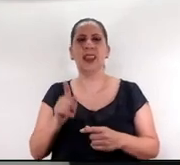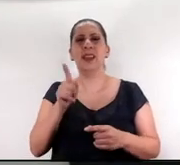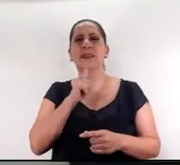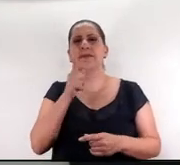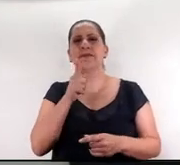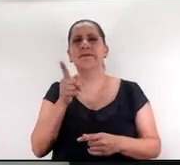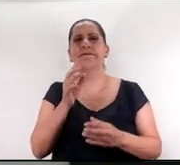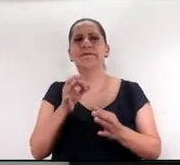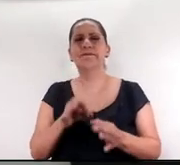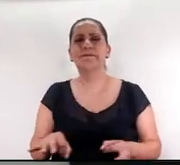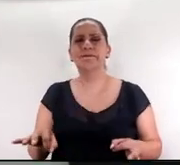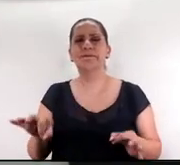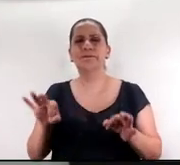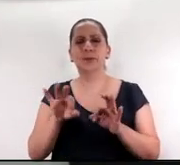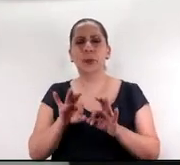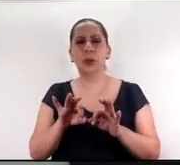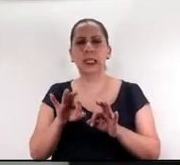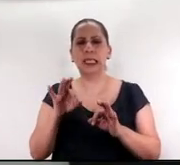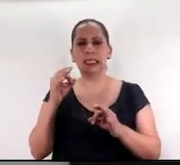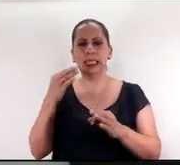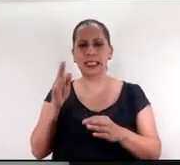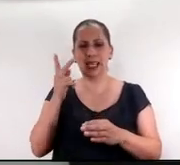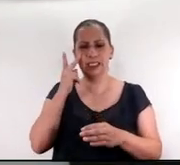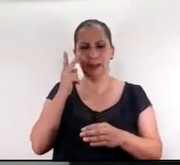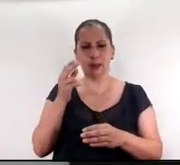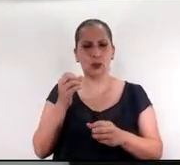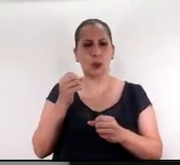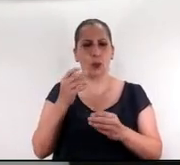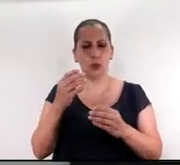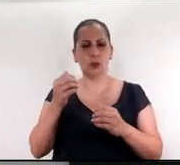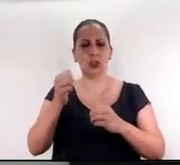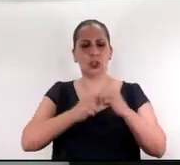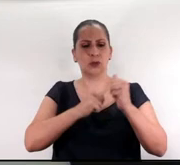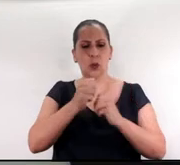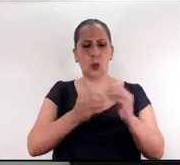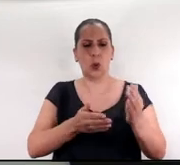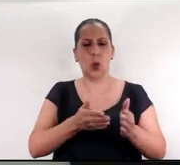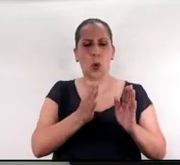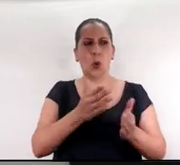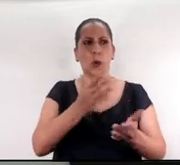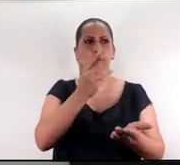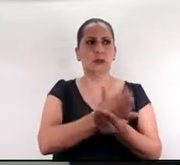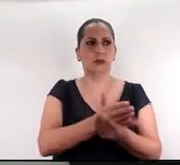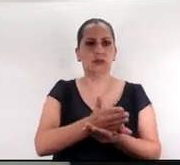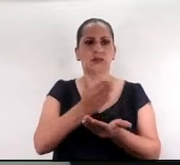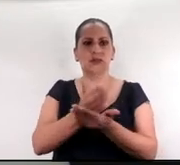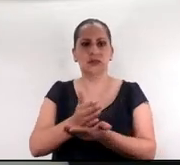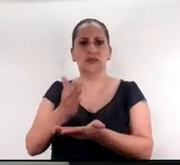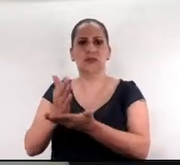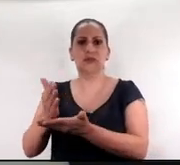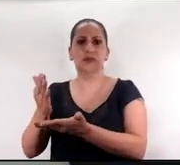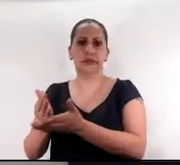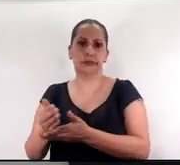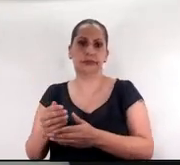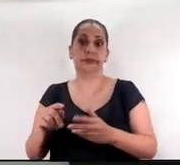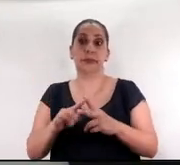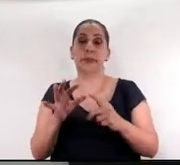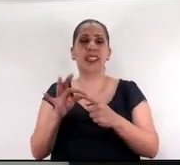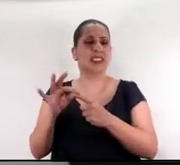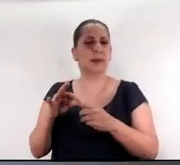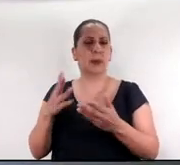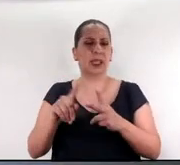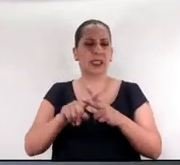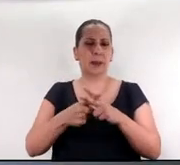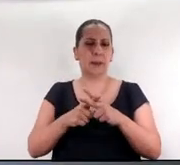significado la paralización de obras en nuestro país y sobre todo las de mantenimiento vial, don